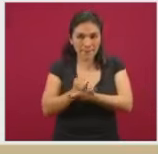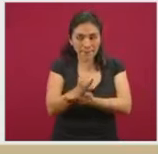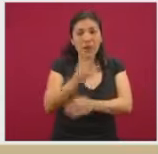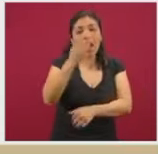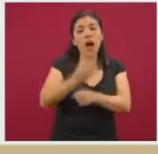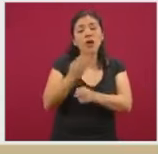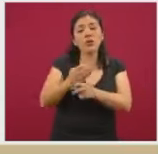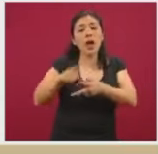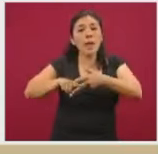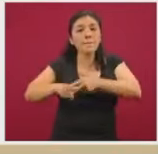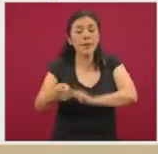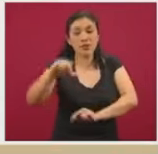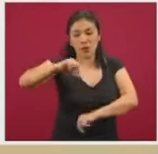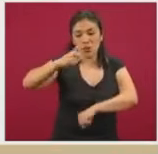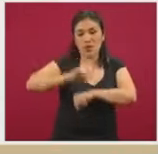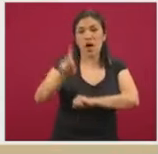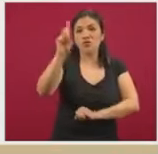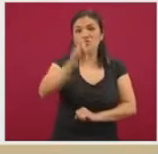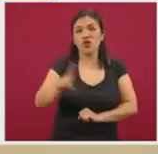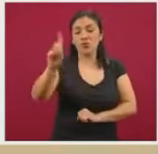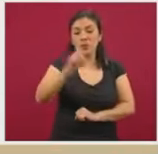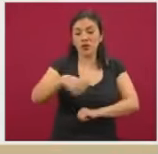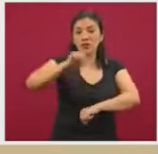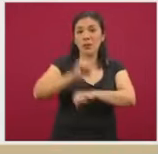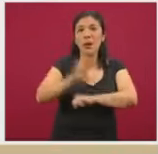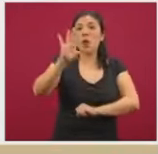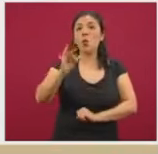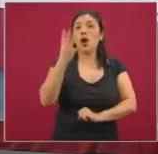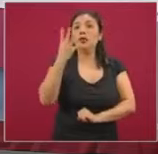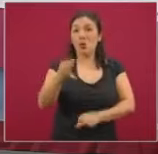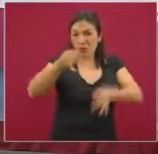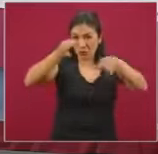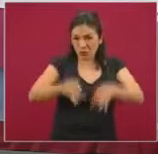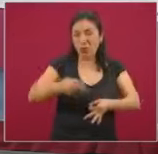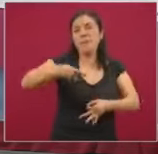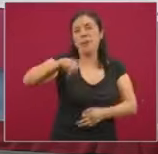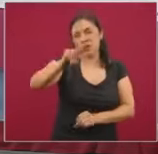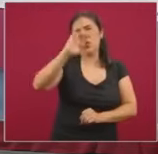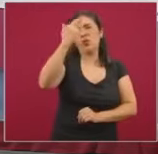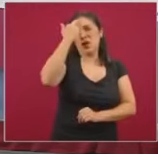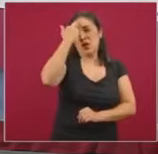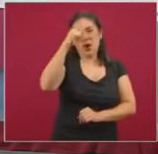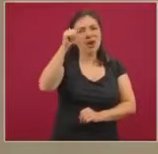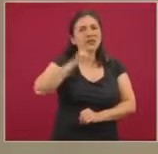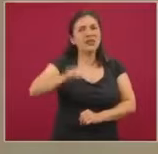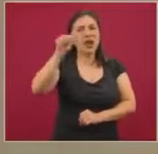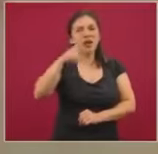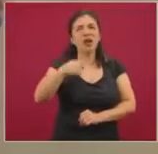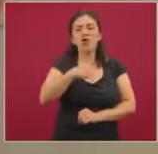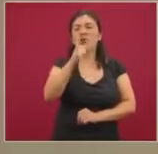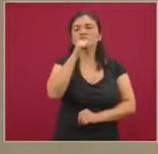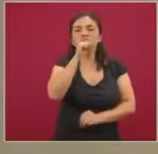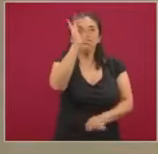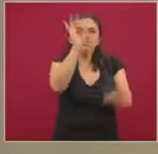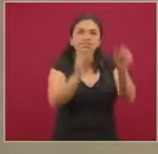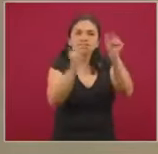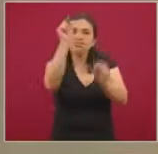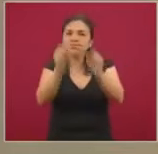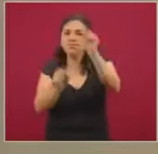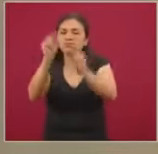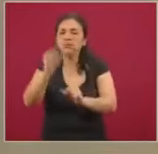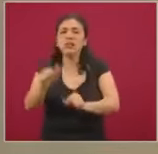dando inicio hoy domingo a la semana 44, pero recordamos a la población que siempre graficamos